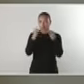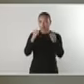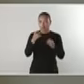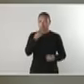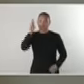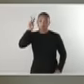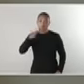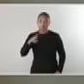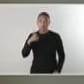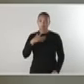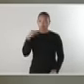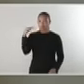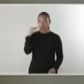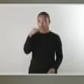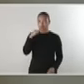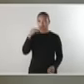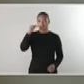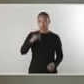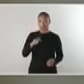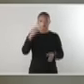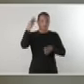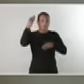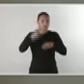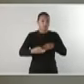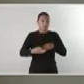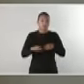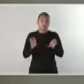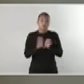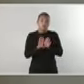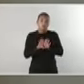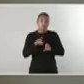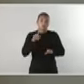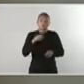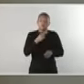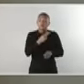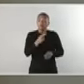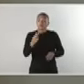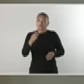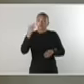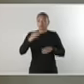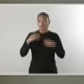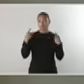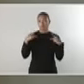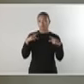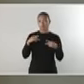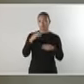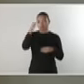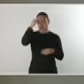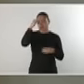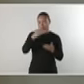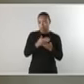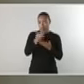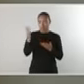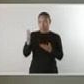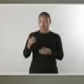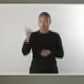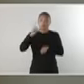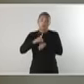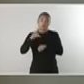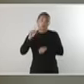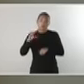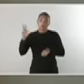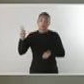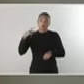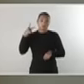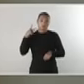que te garantice que esto se va a acabar únicamente acabando con estos señores el día que no gobiernen